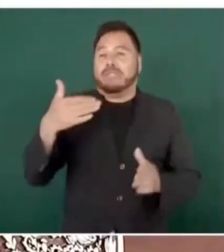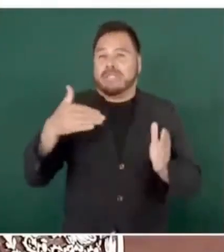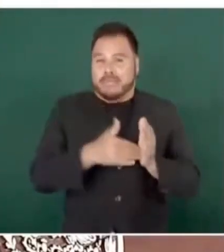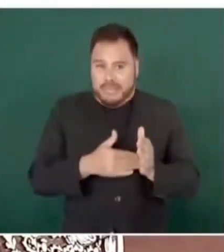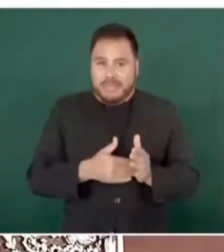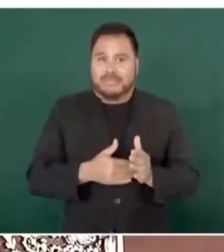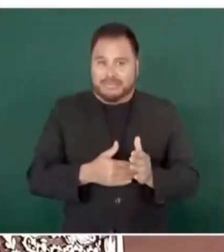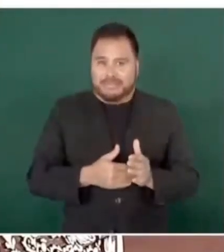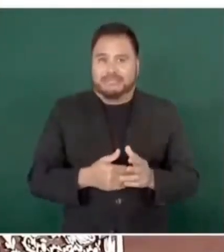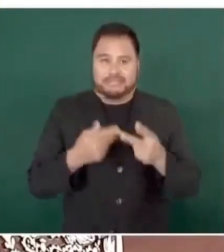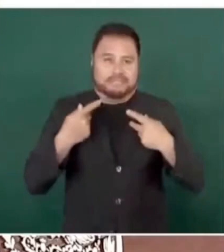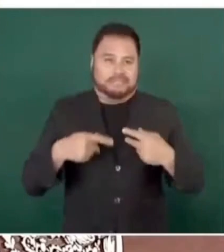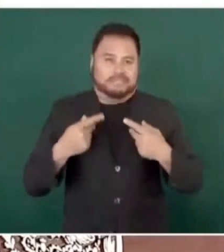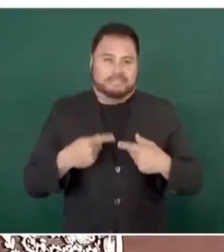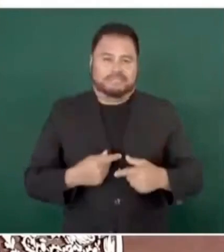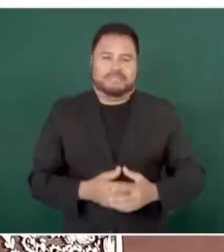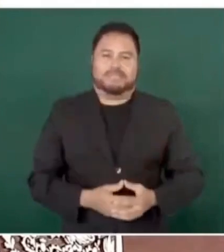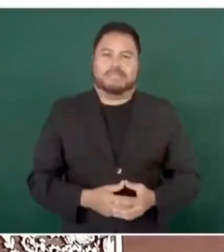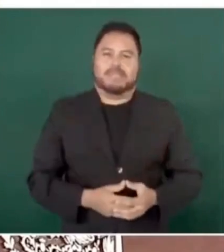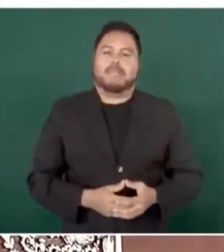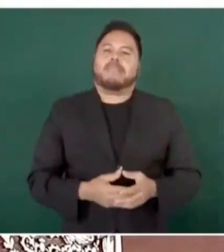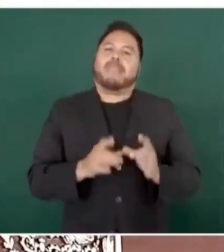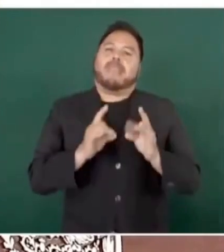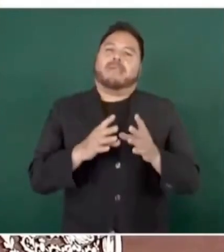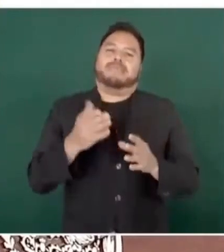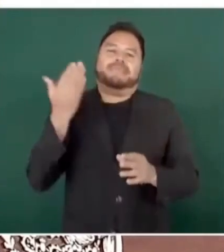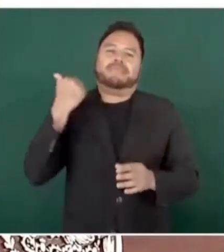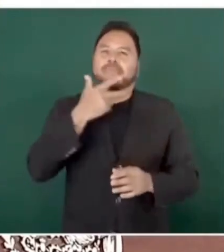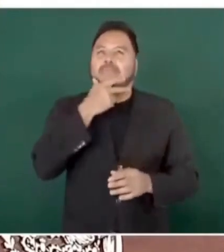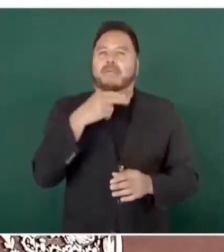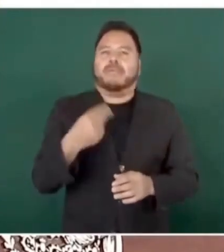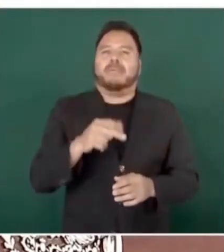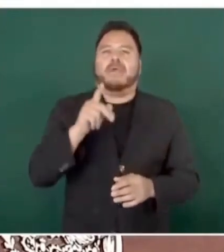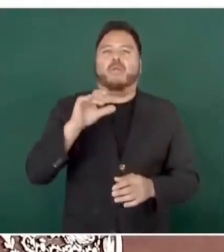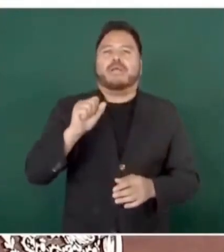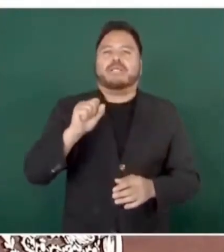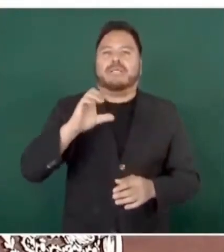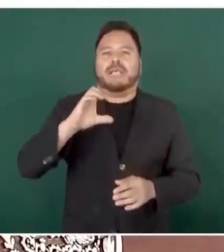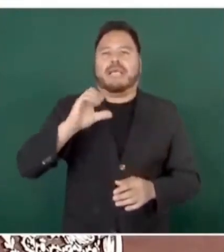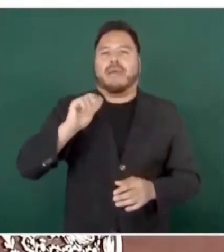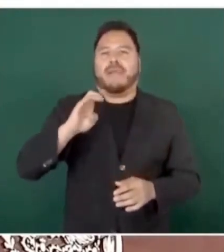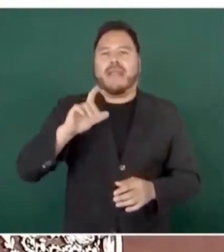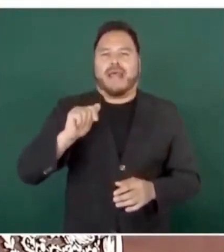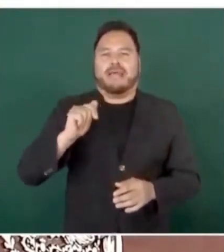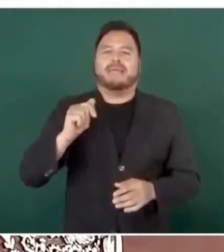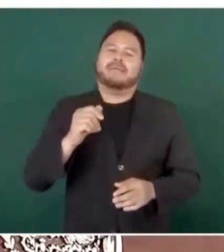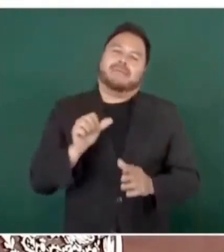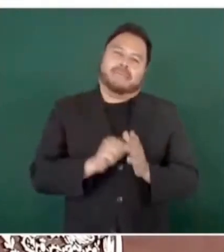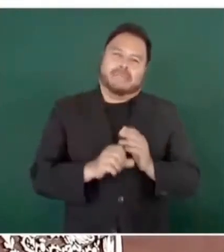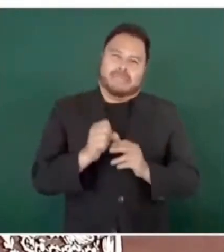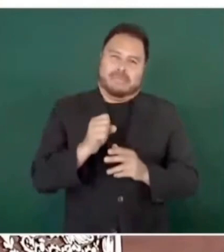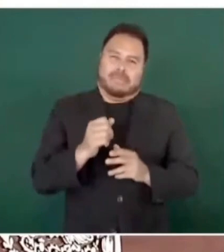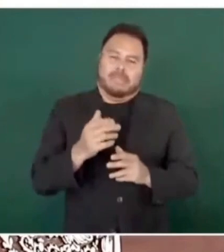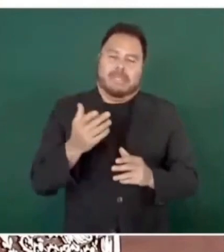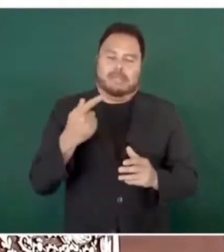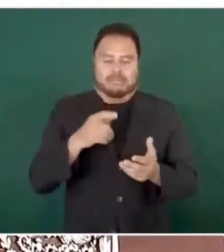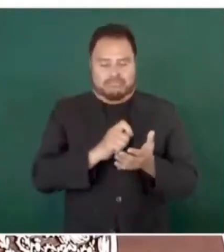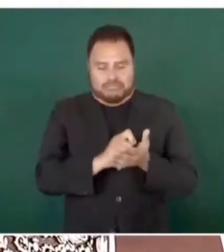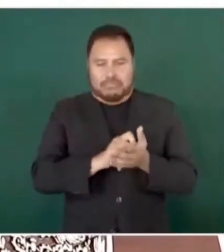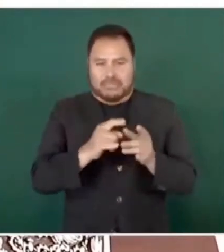hombres, según estimó Luis Cabrera en septiembre